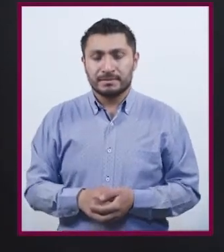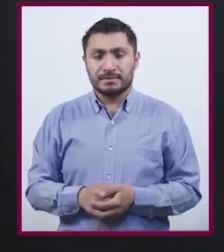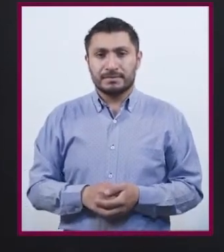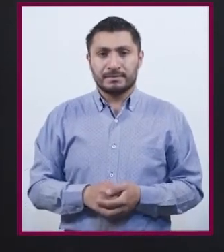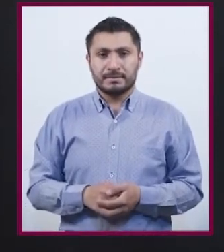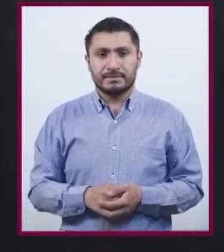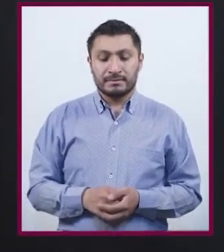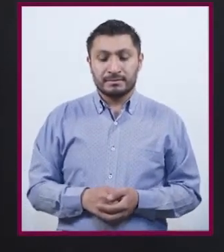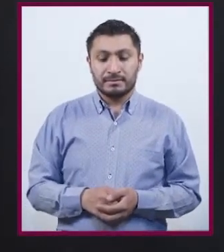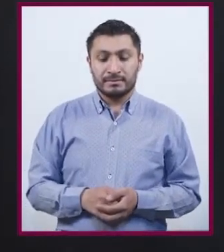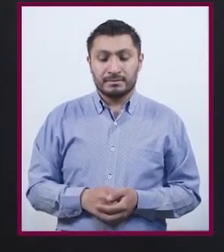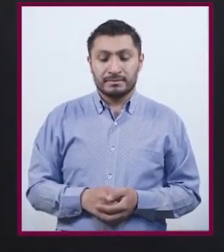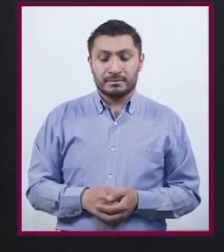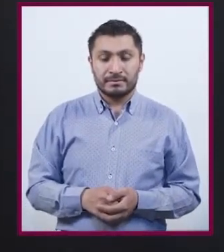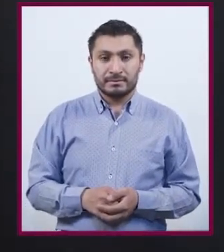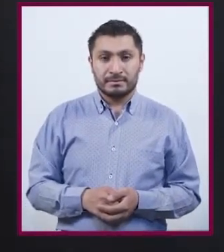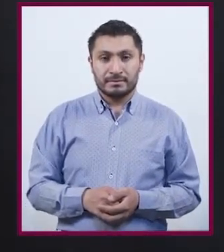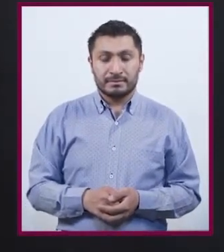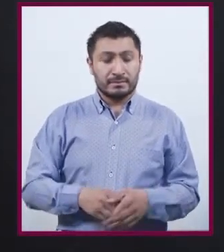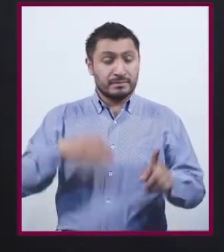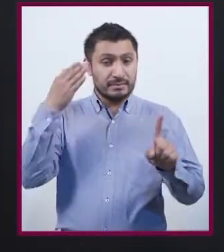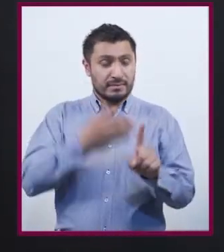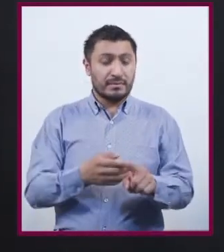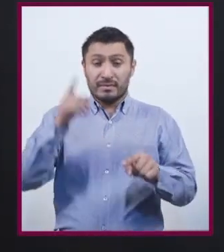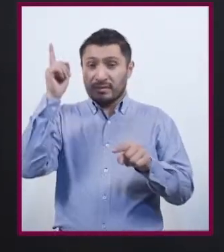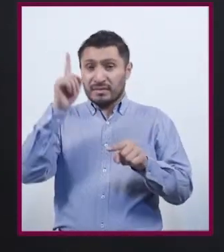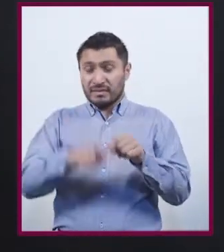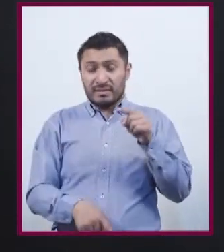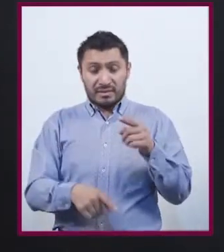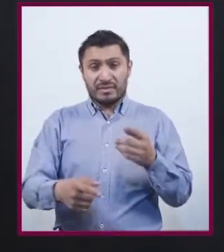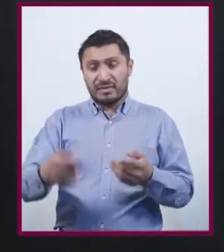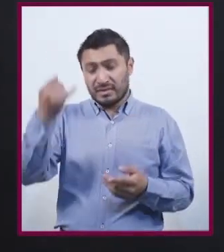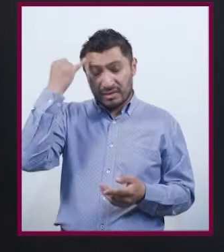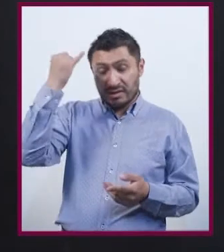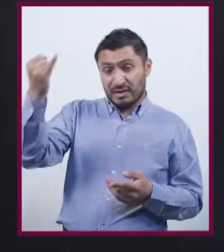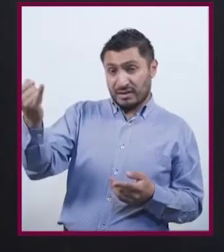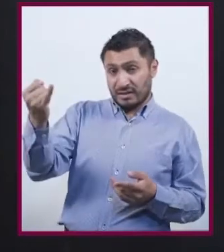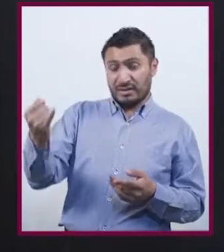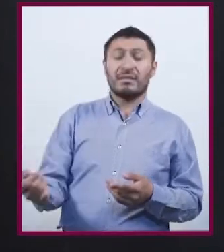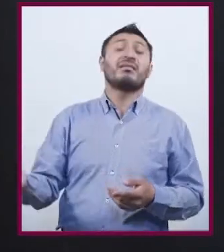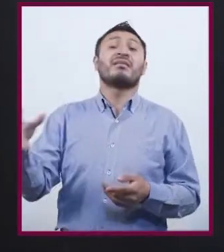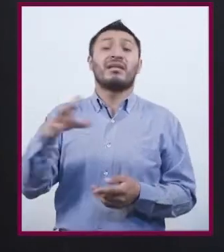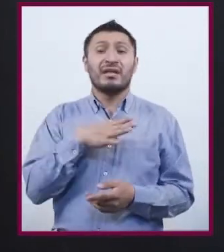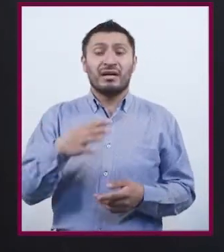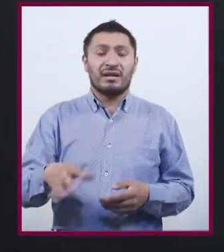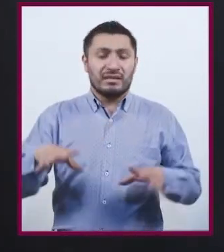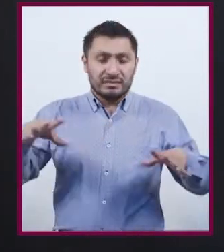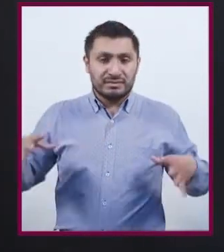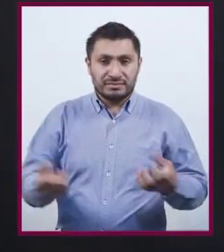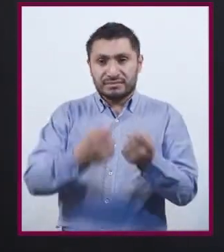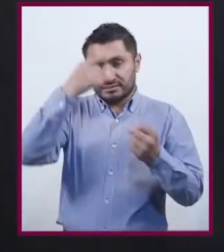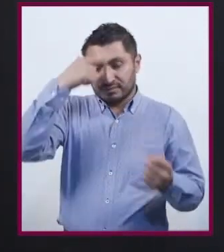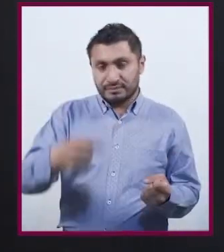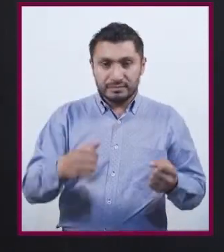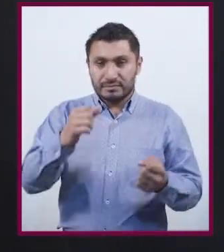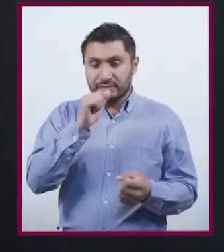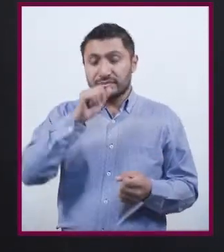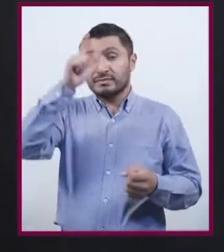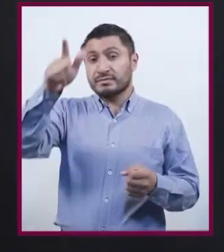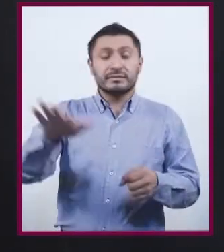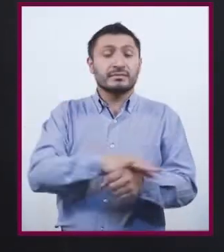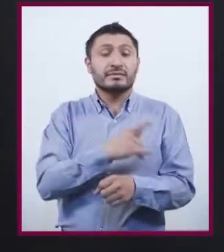secularizador, que buscaba romper con la creencia de que existía una salvación para las almas por el simple hecho